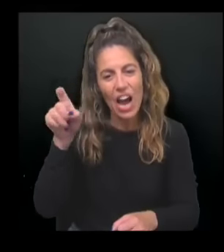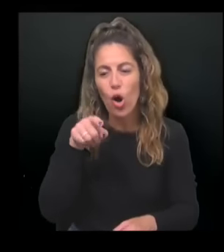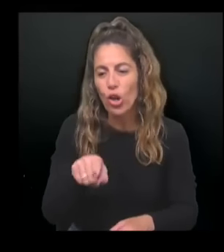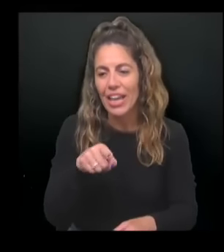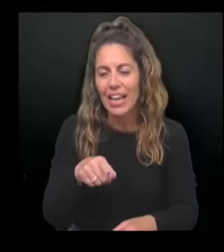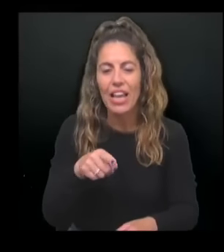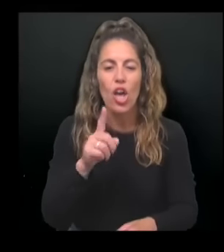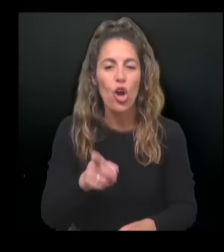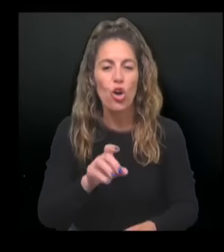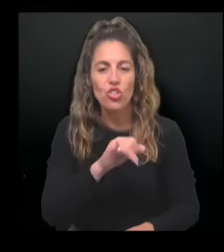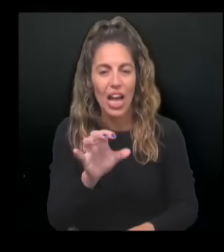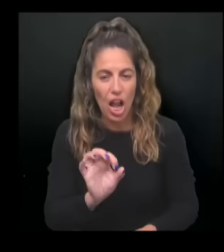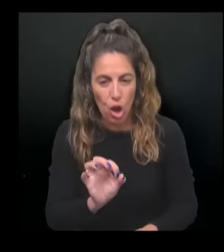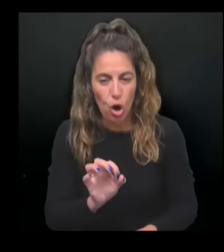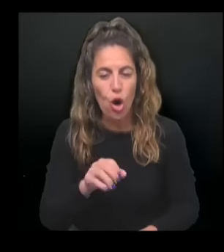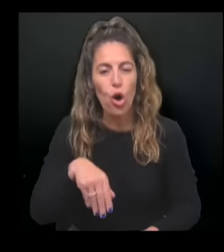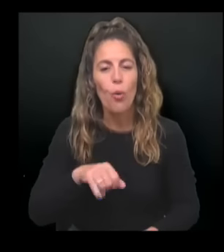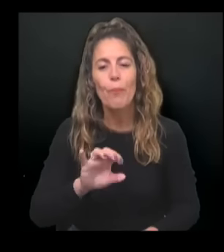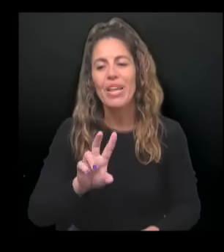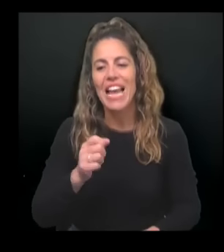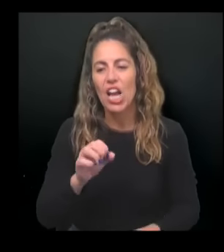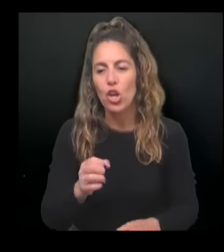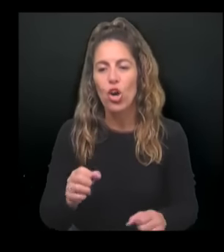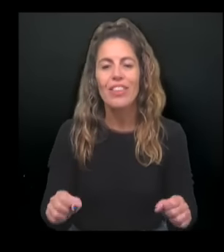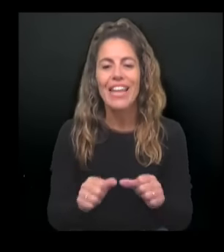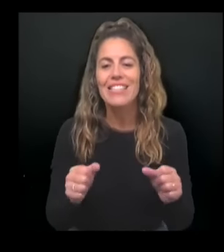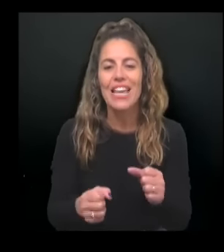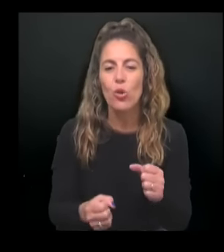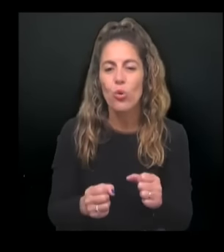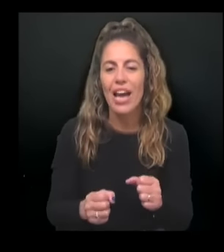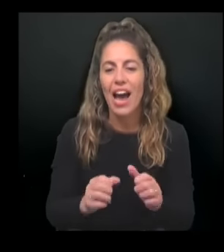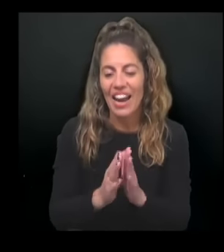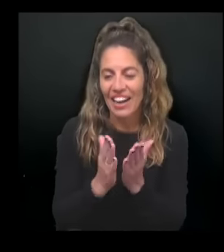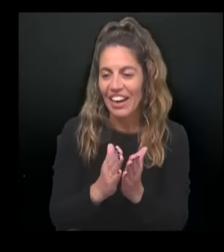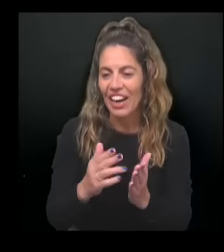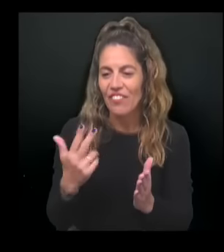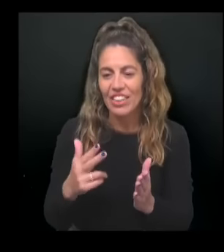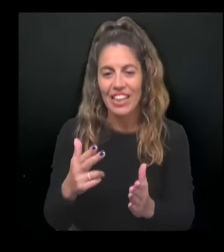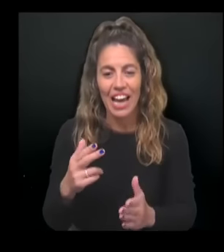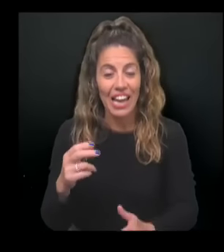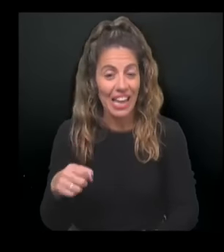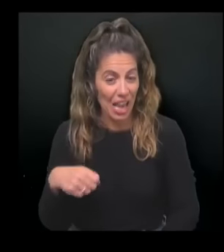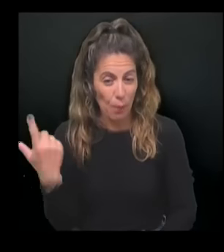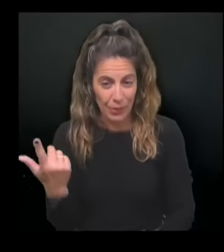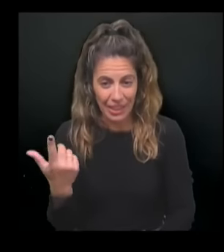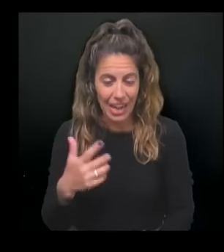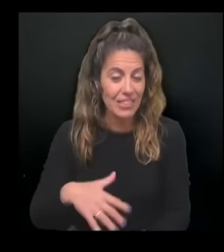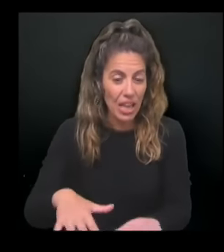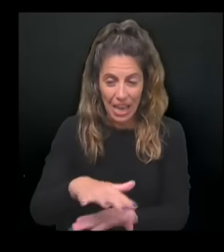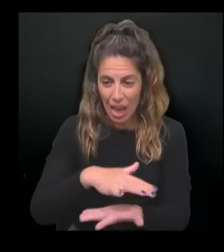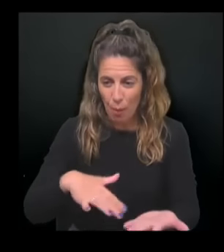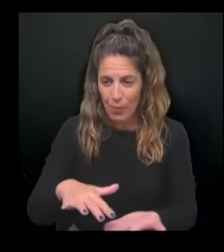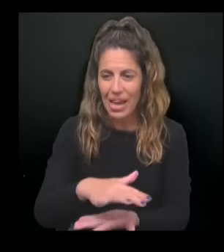Eduardo Milano, de sacar una revista en Las Piedras, La Plaza, que ahí en la presentación... Hay una guiñada. Hay una guiñada, el